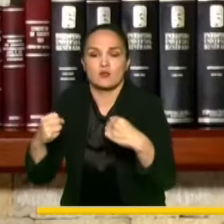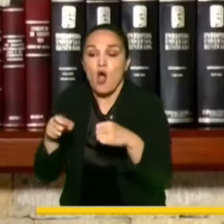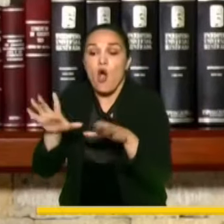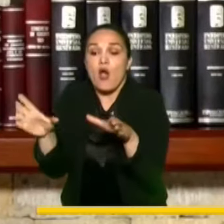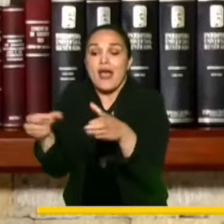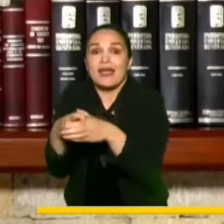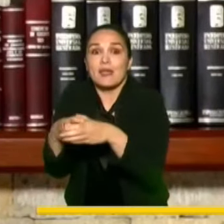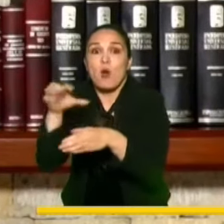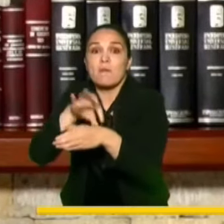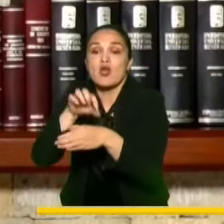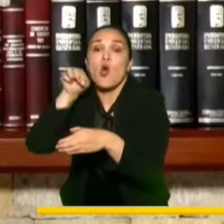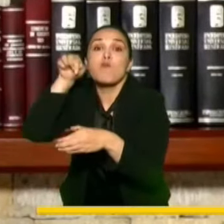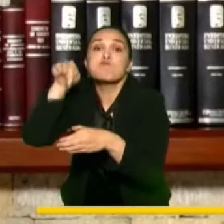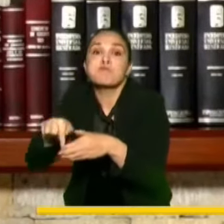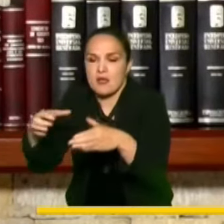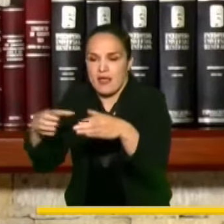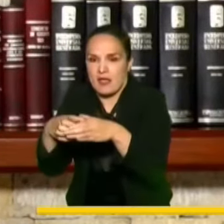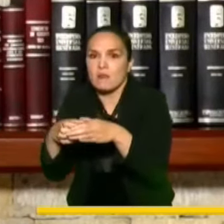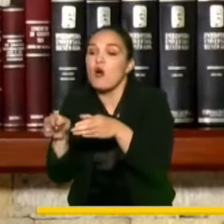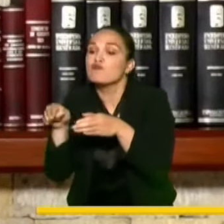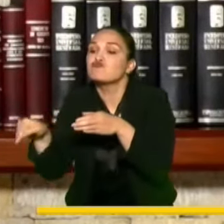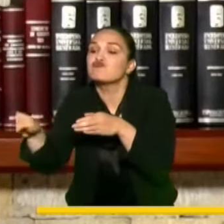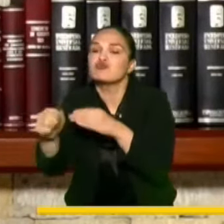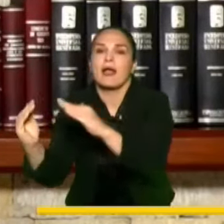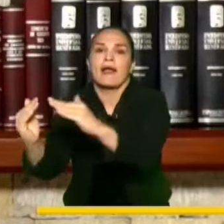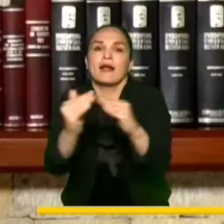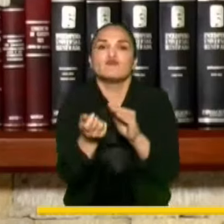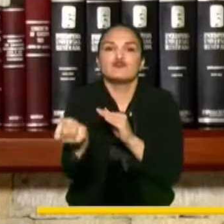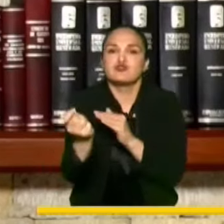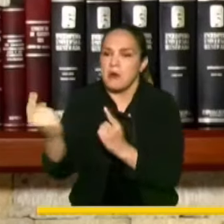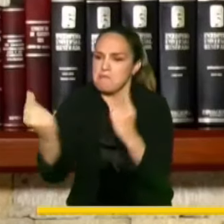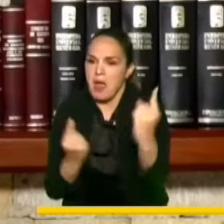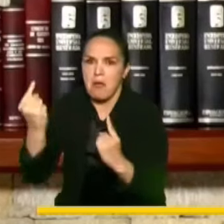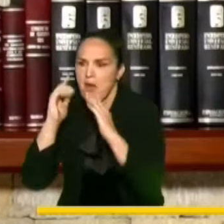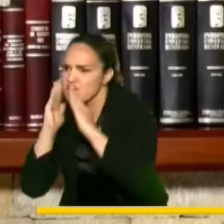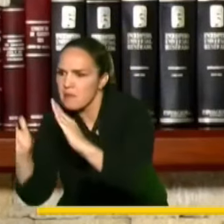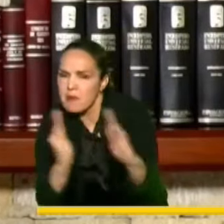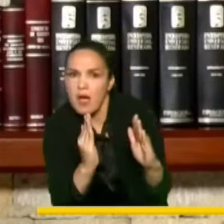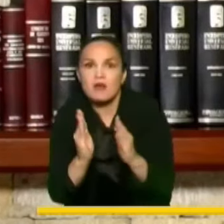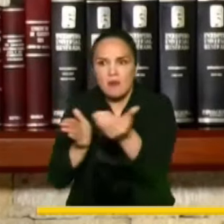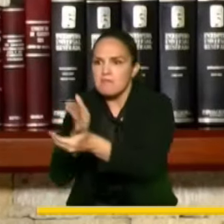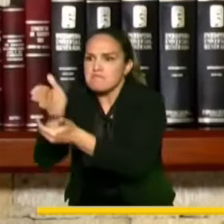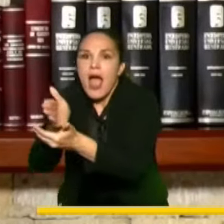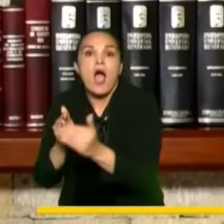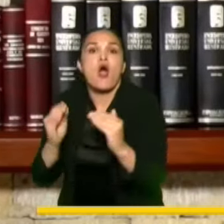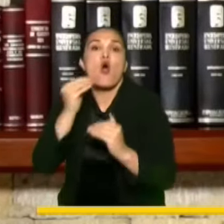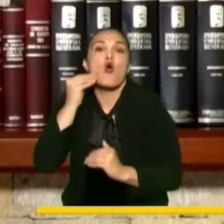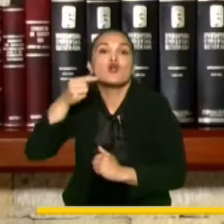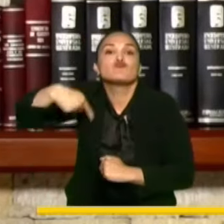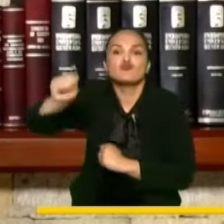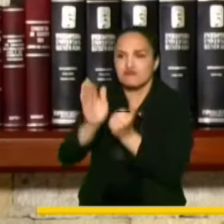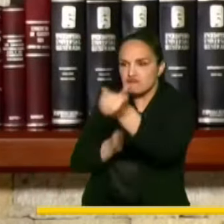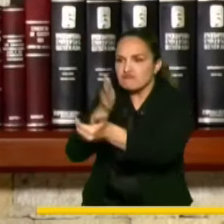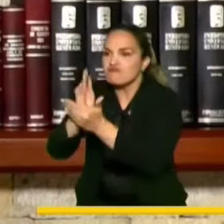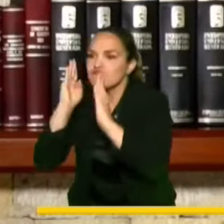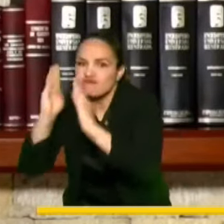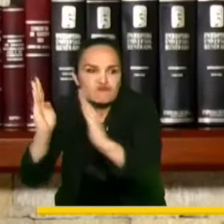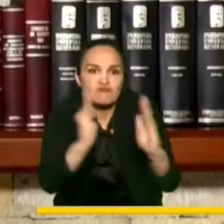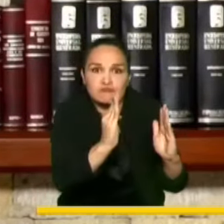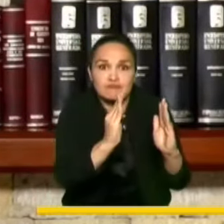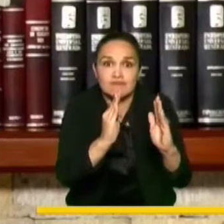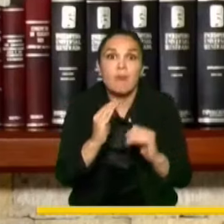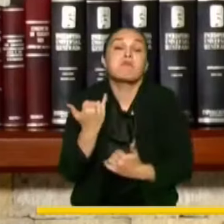permanentes, con atención en el hogar y centros de atención primarios. En el